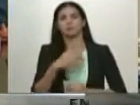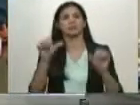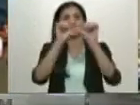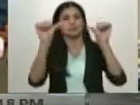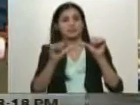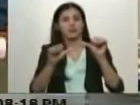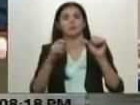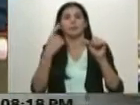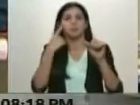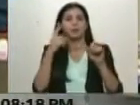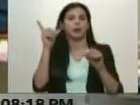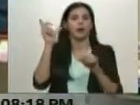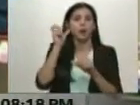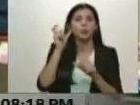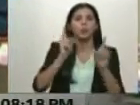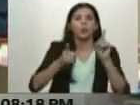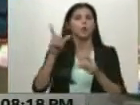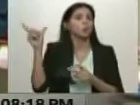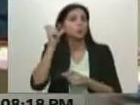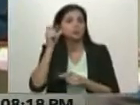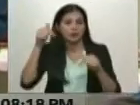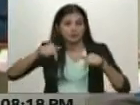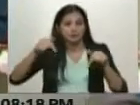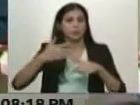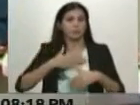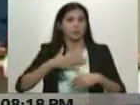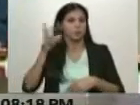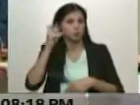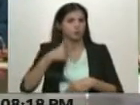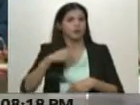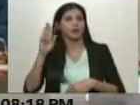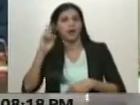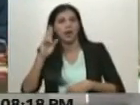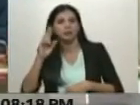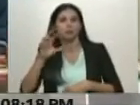sistemas de radio nacionales, regionales, locales,